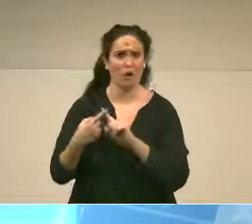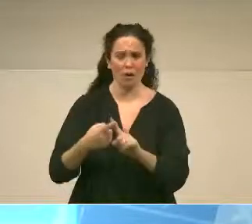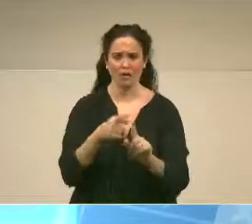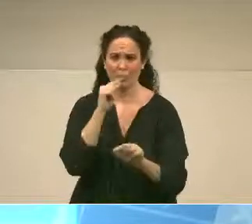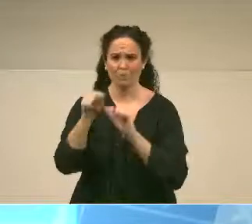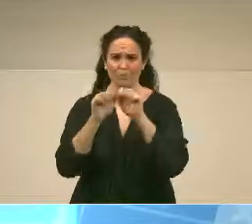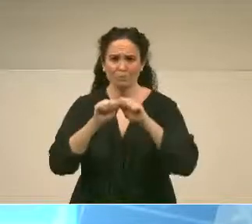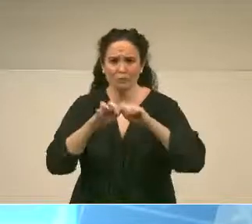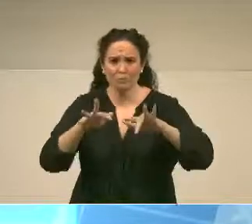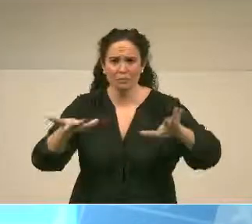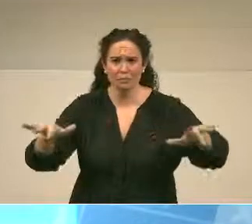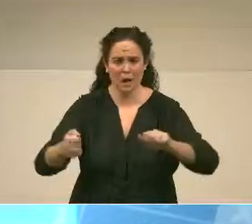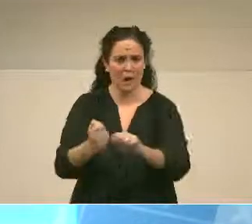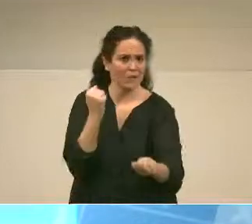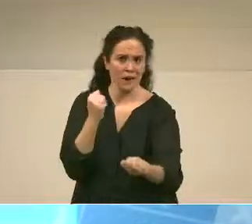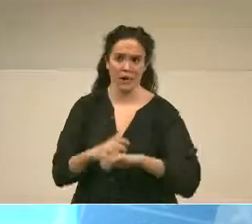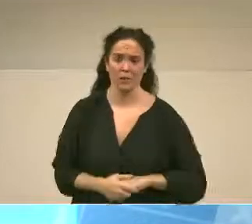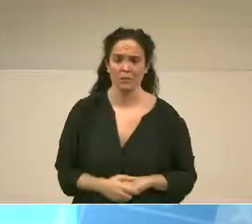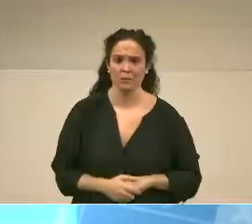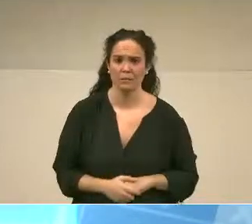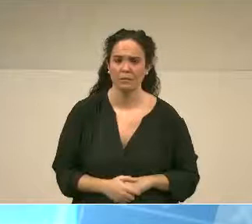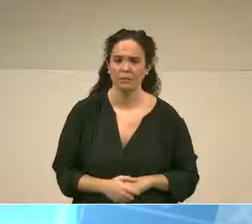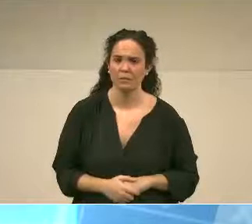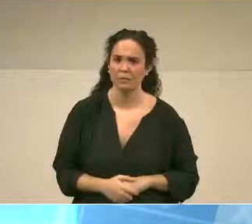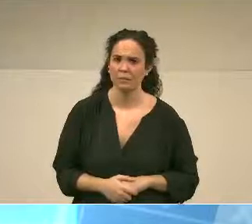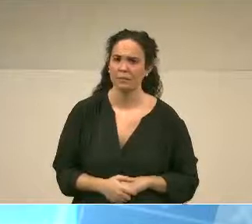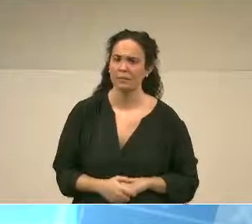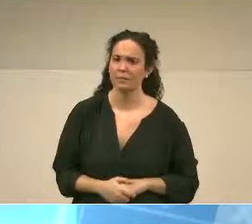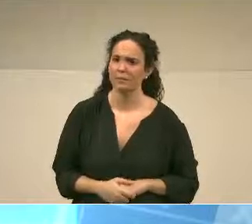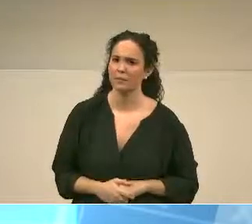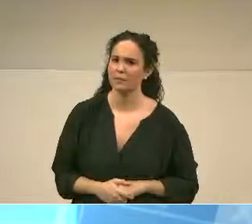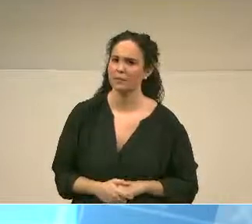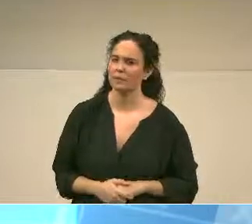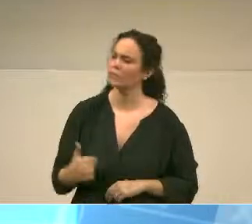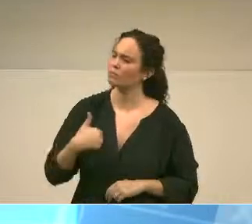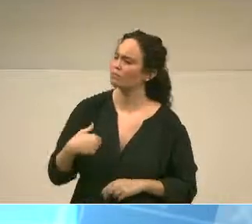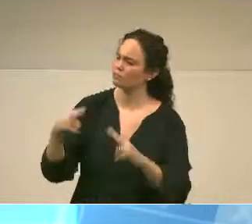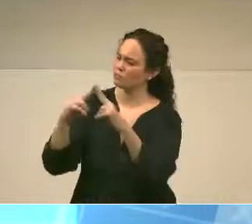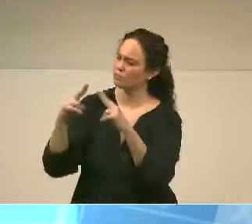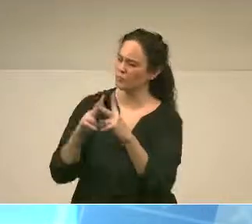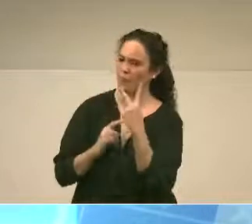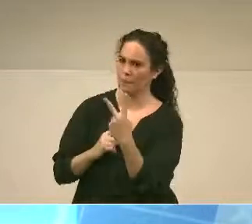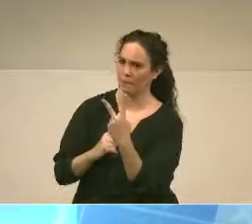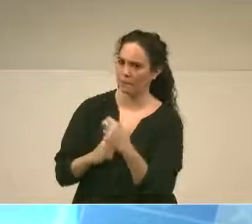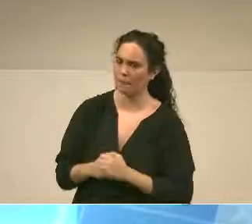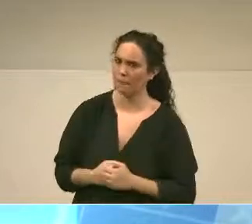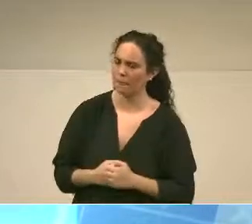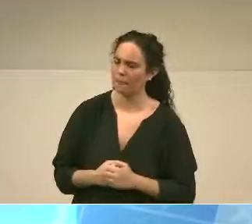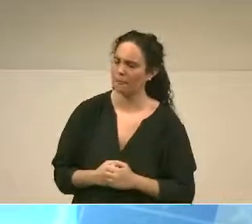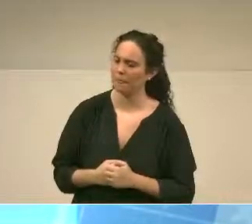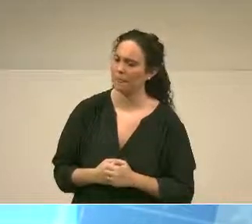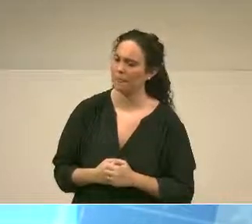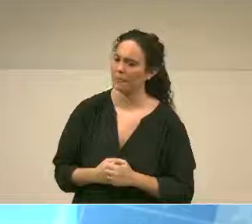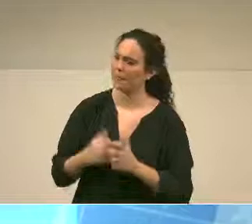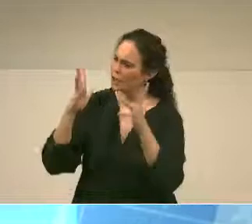transmisión de la enfermedad y a su contagio. Yo quería plantear una, la de si se ha evaluado en el Consejo de Gobierno